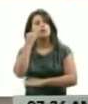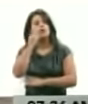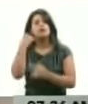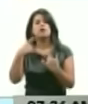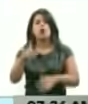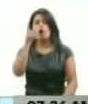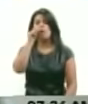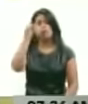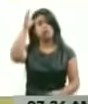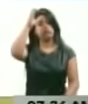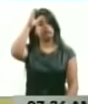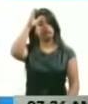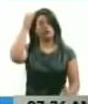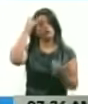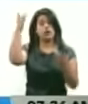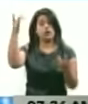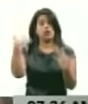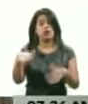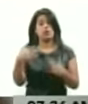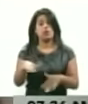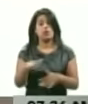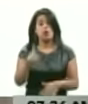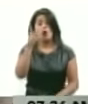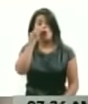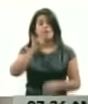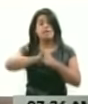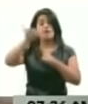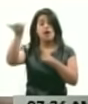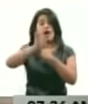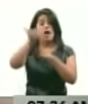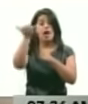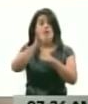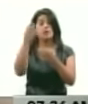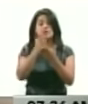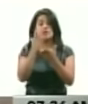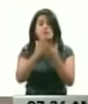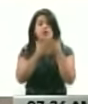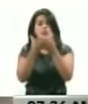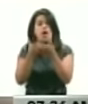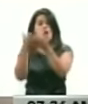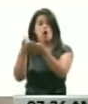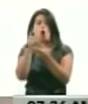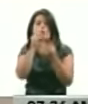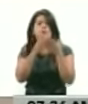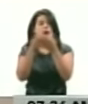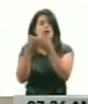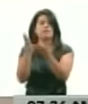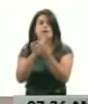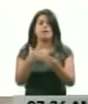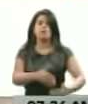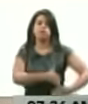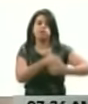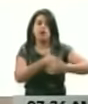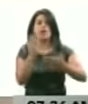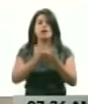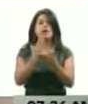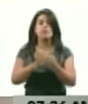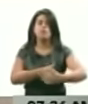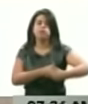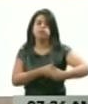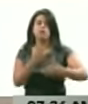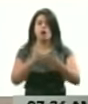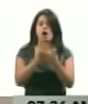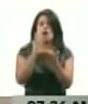culto, muy inteligente, que viajaba siempre con sus libros y tenía una biblioteca bastante grande, parte de esos